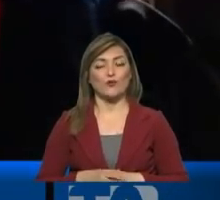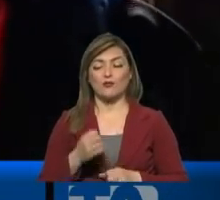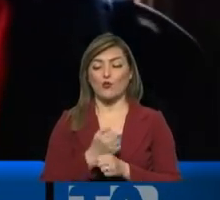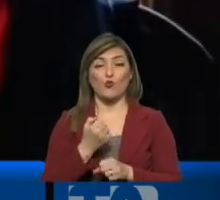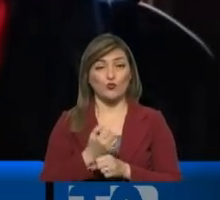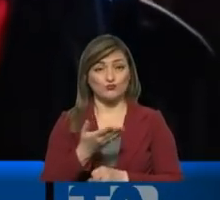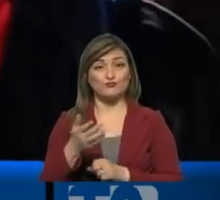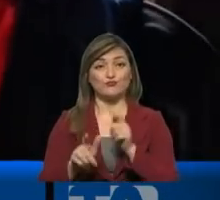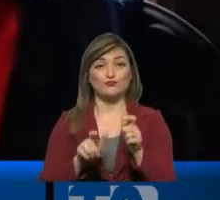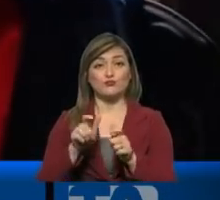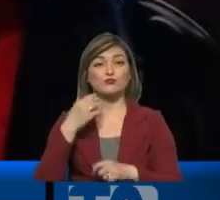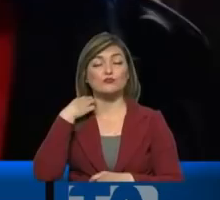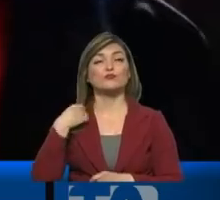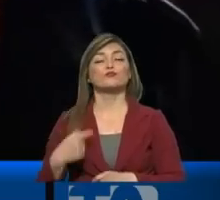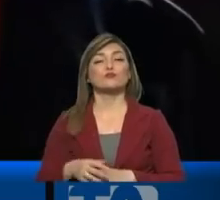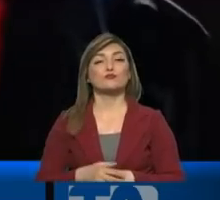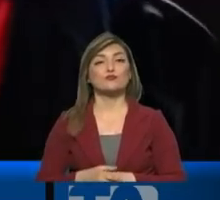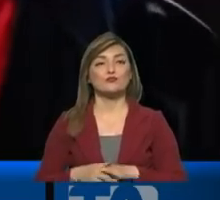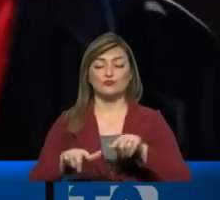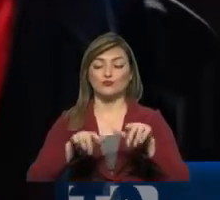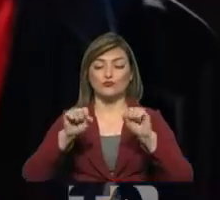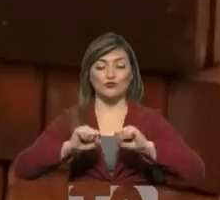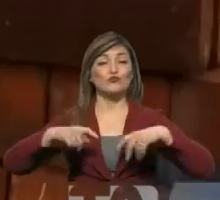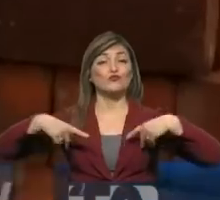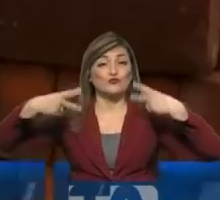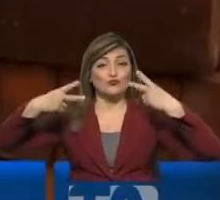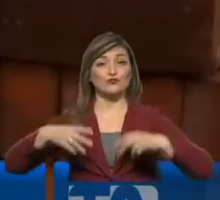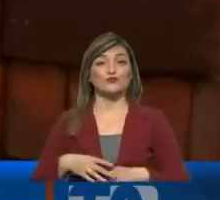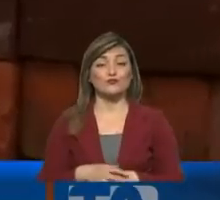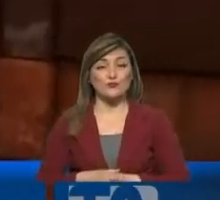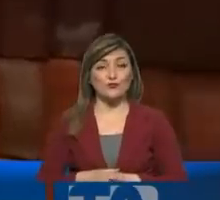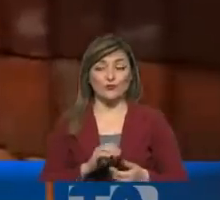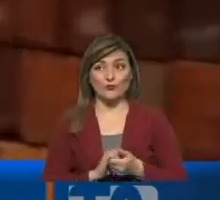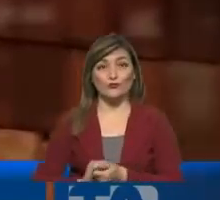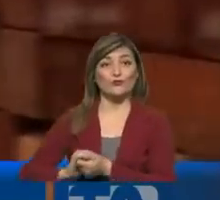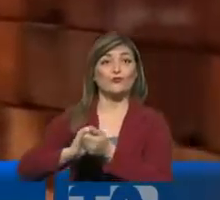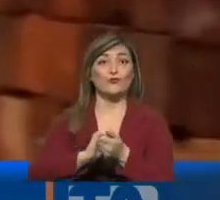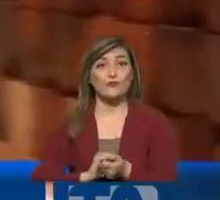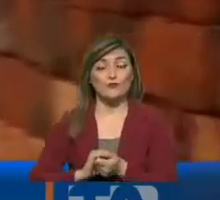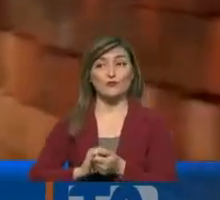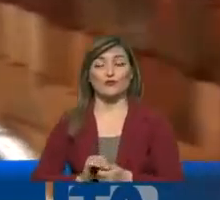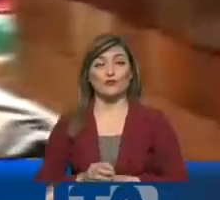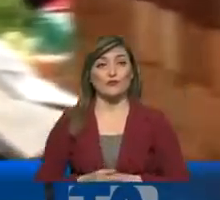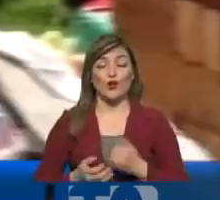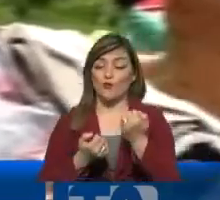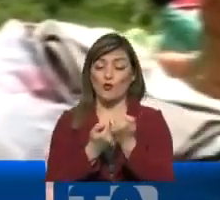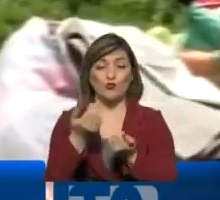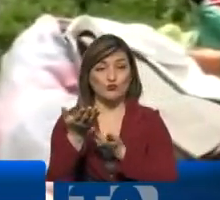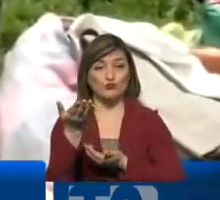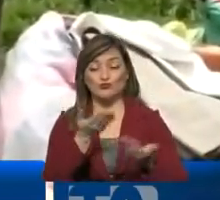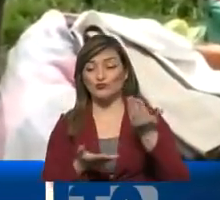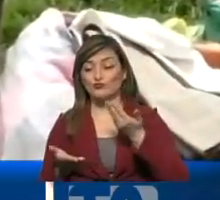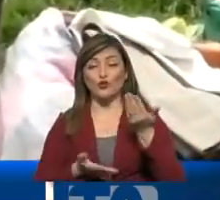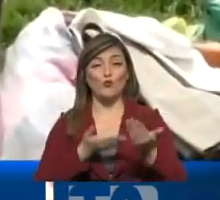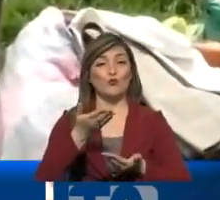para que estas personas tengan un mejor espacio donde puedan vivir. Los gestos de solidaridad no se hacen esperar para compartir el pan